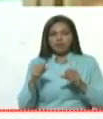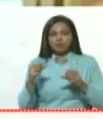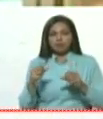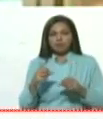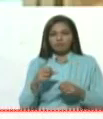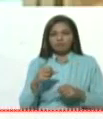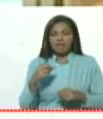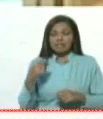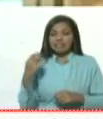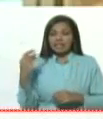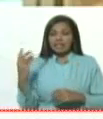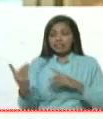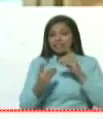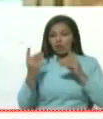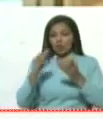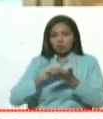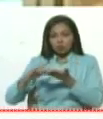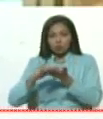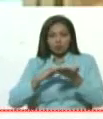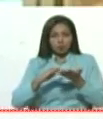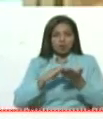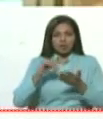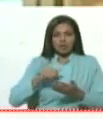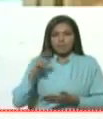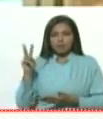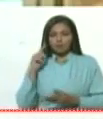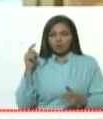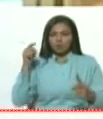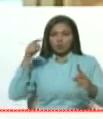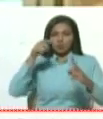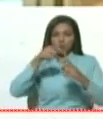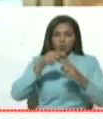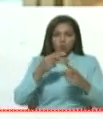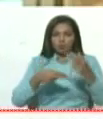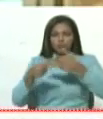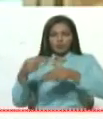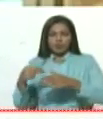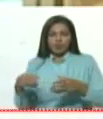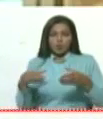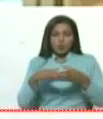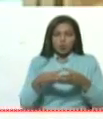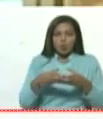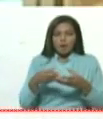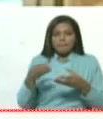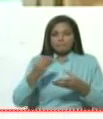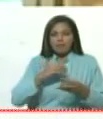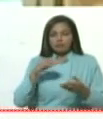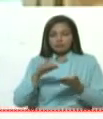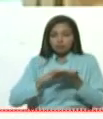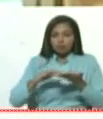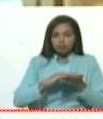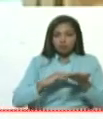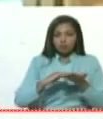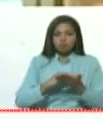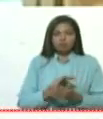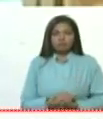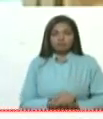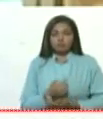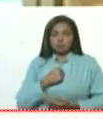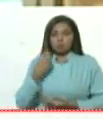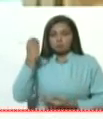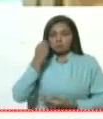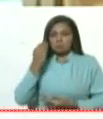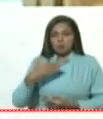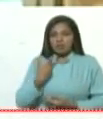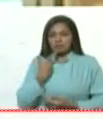y soluciones. Ese es el objetivo, construir una mesa permanente de diálogo y soluciones. Y puedo decir que